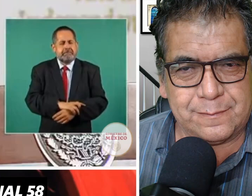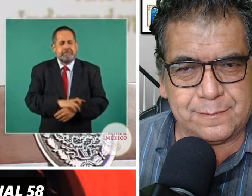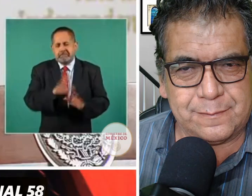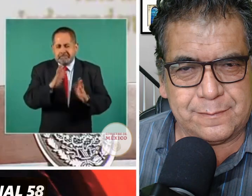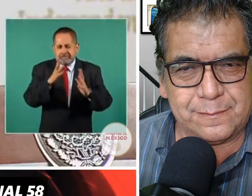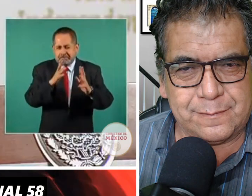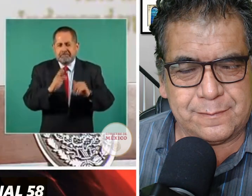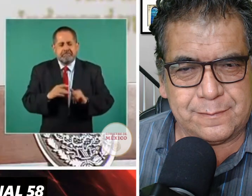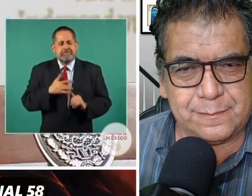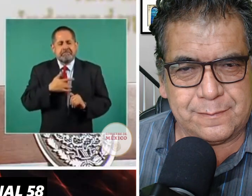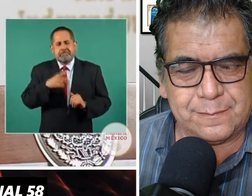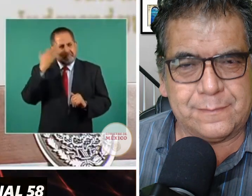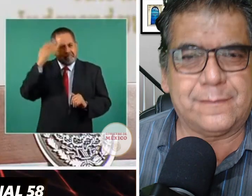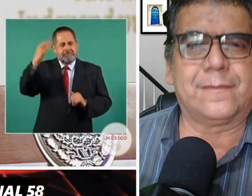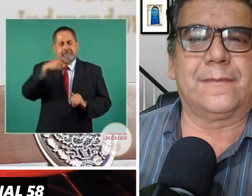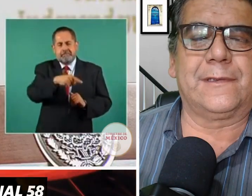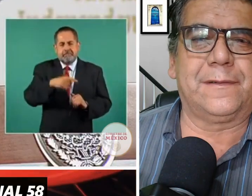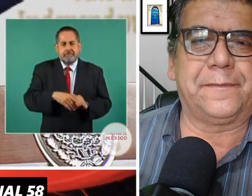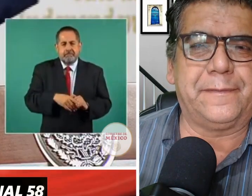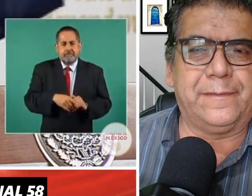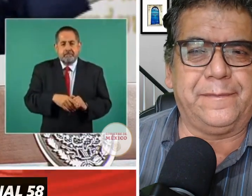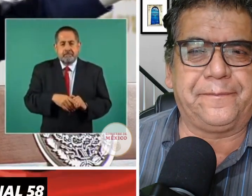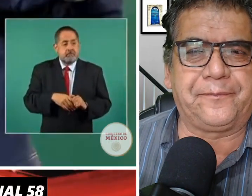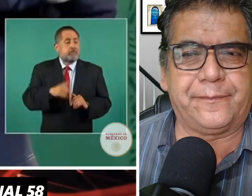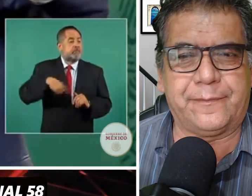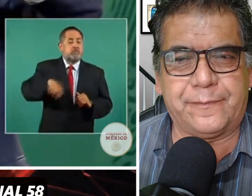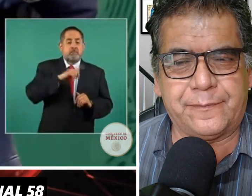en ese tiempo abandonaron el PAN